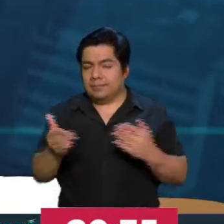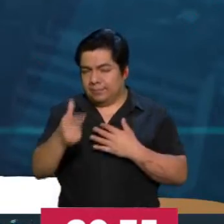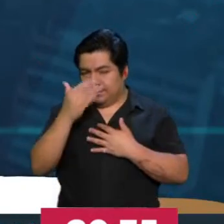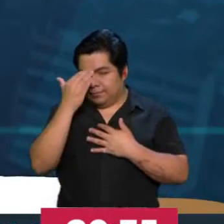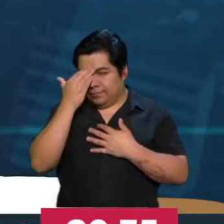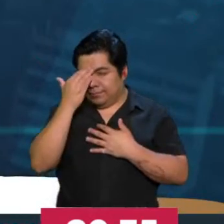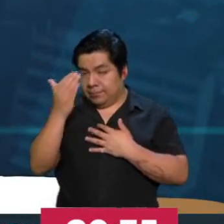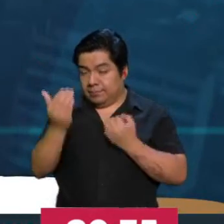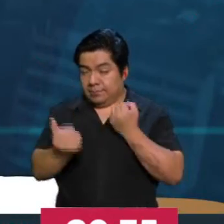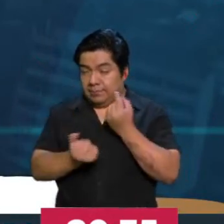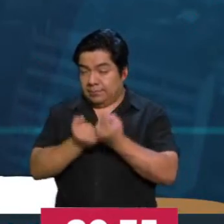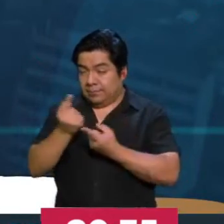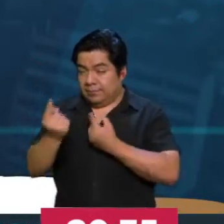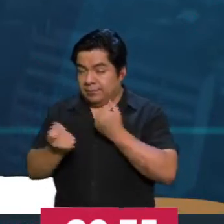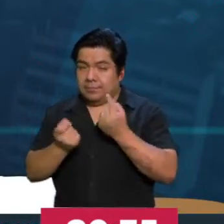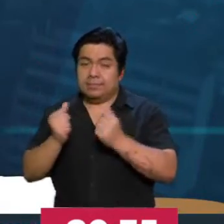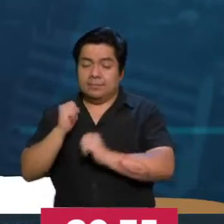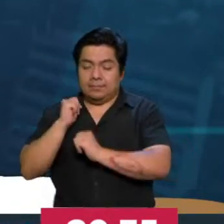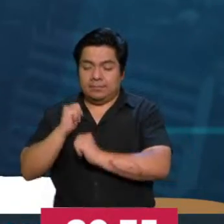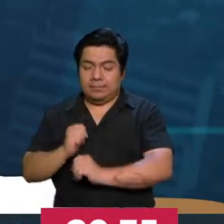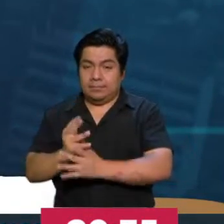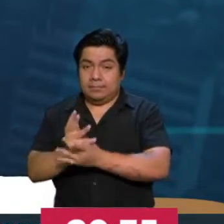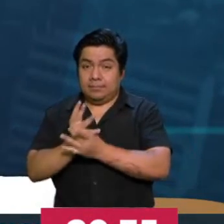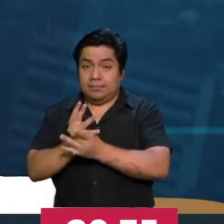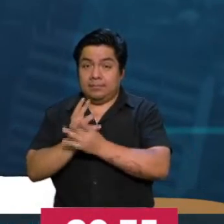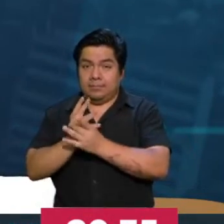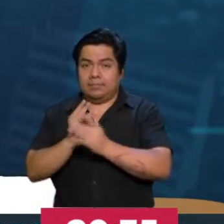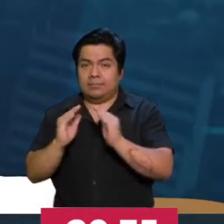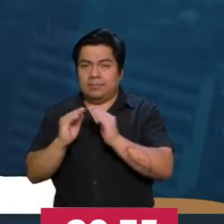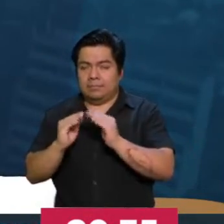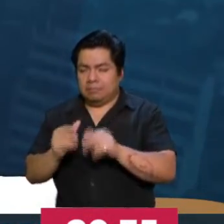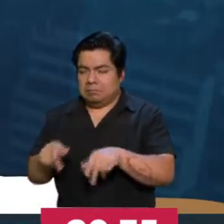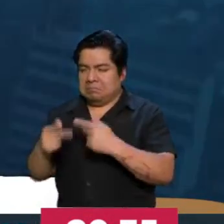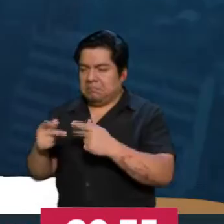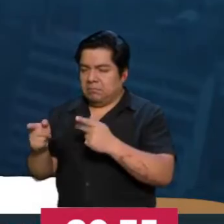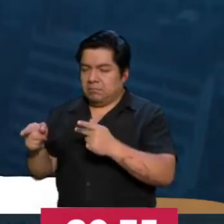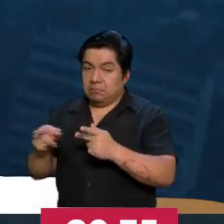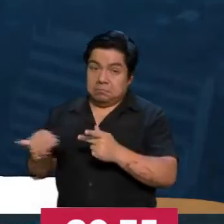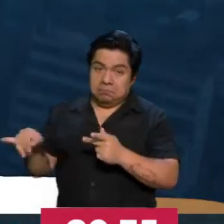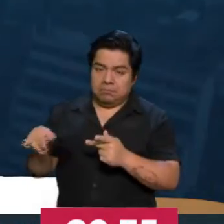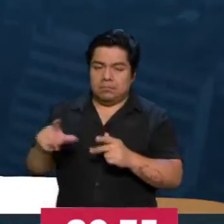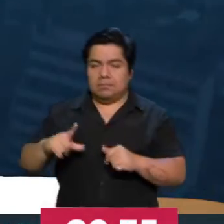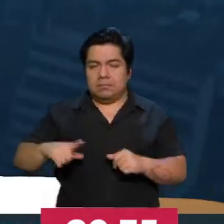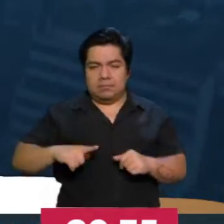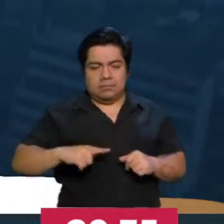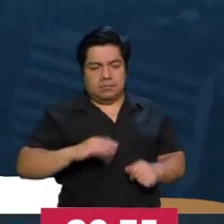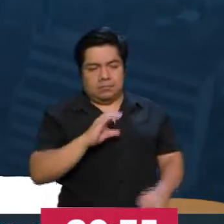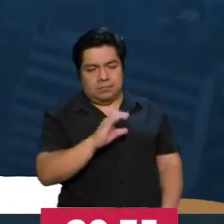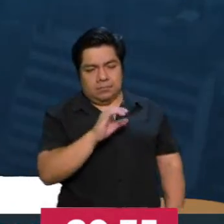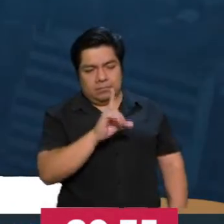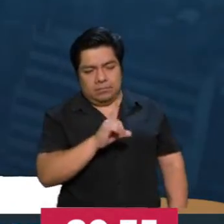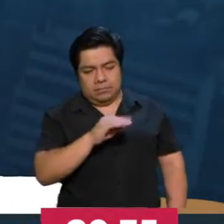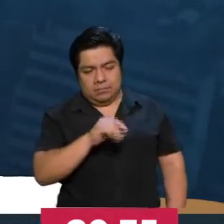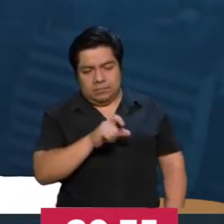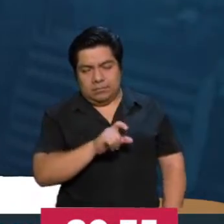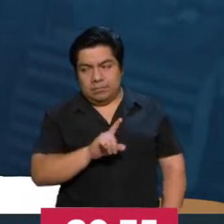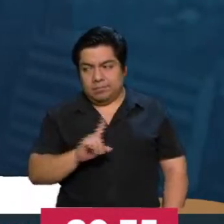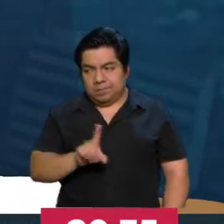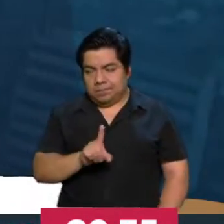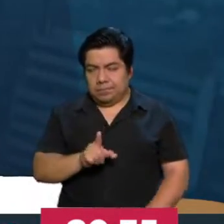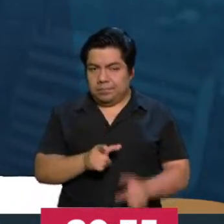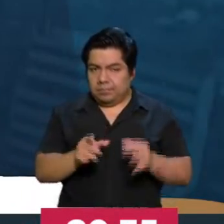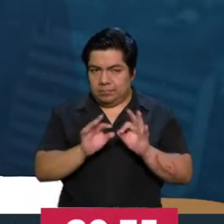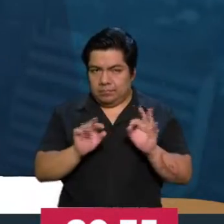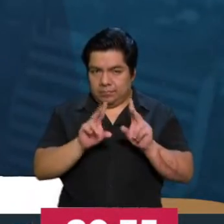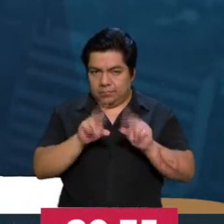Lo vio, mientras algunos funcionarios sostienen que la vivienda es un negocio o así lo ven, hoy el gobierno de la Ciudad de México sostiene de forma contundente